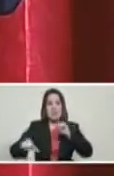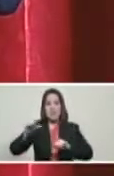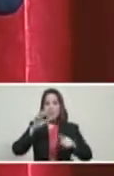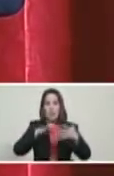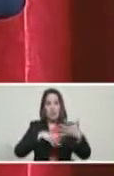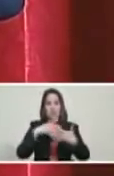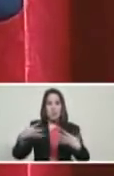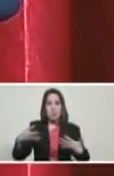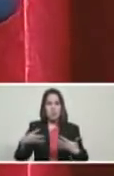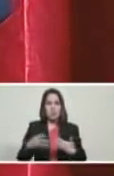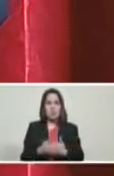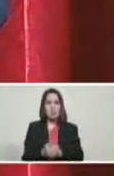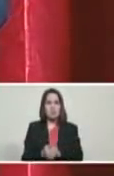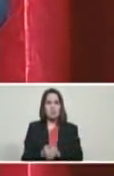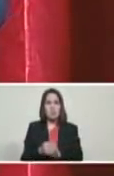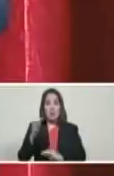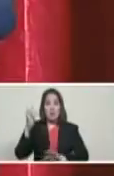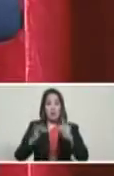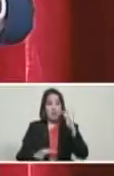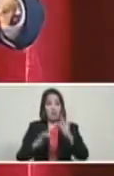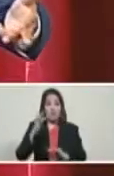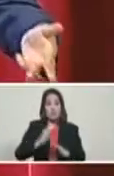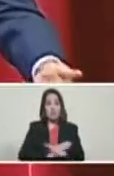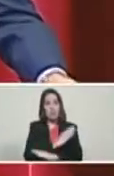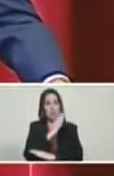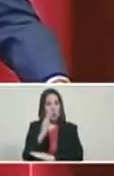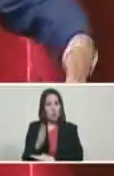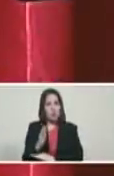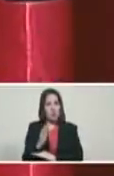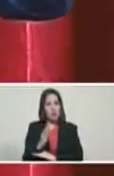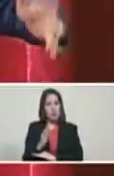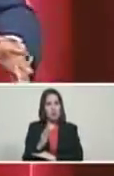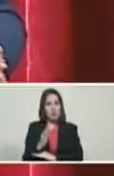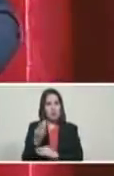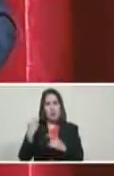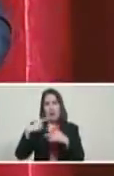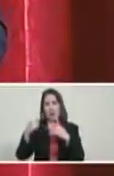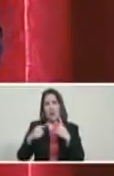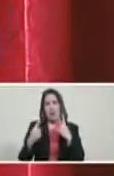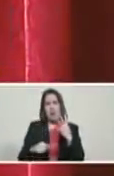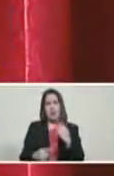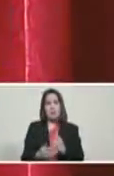matemática, física, biología, etcétera.